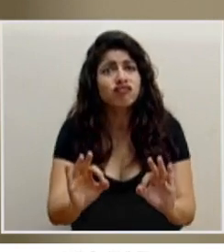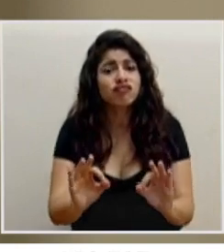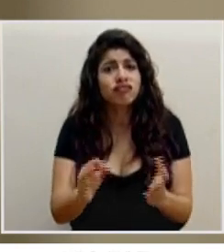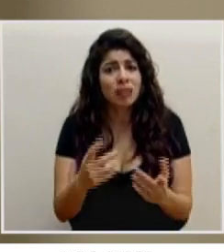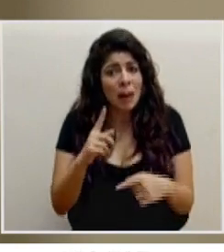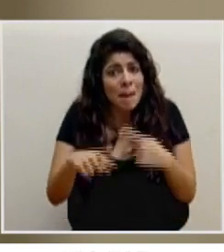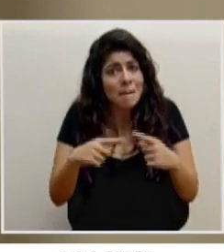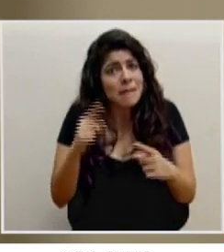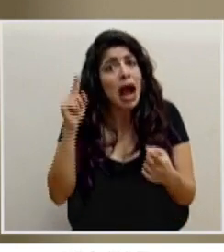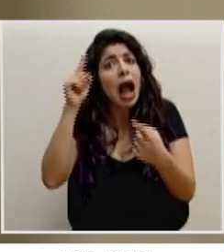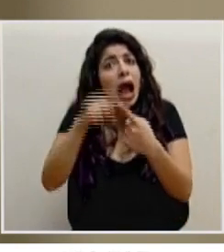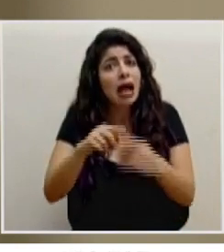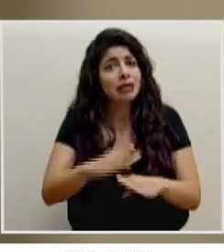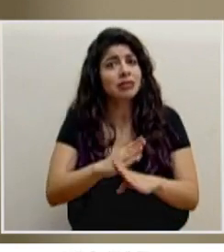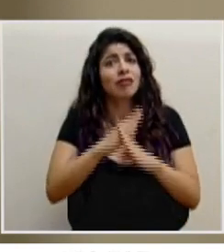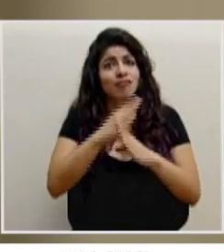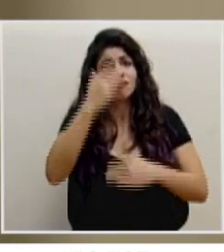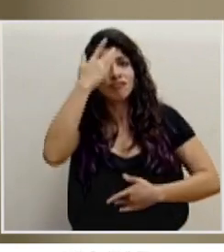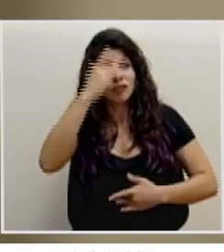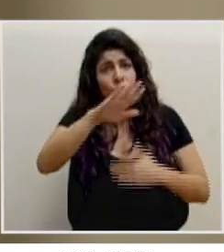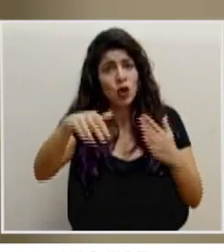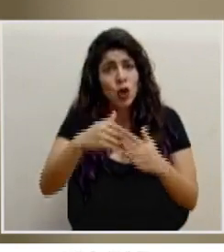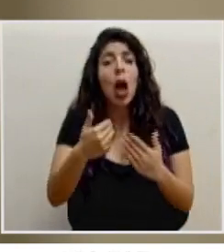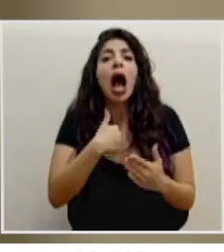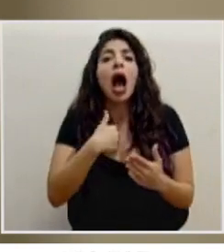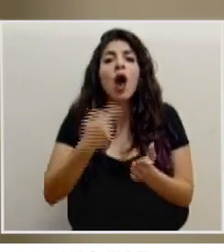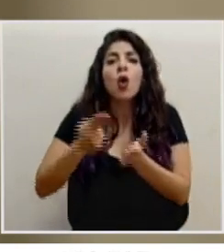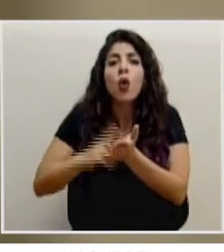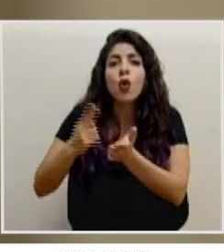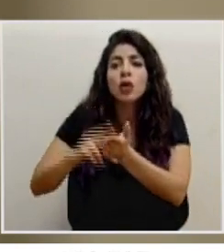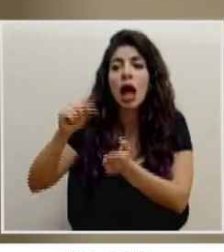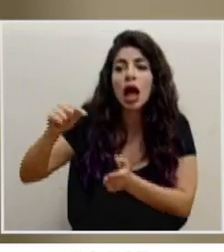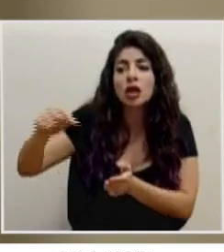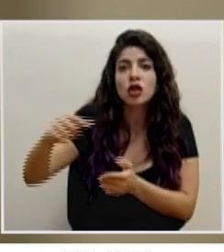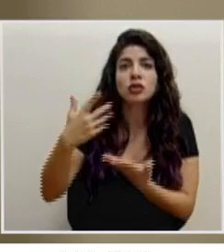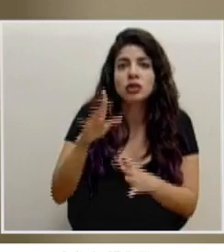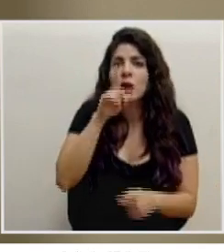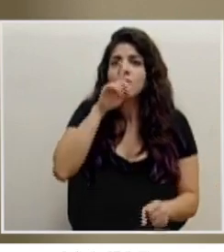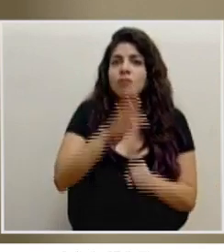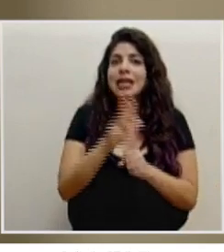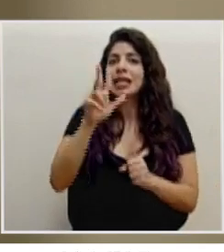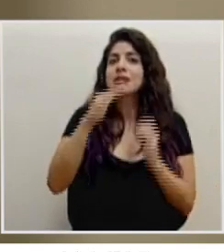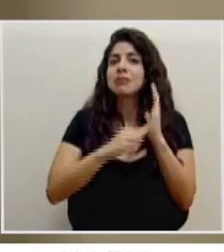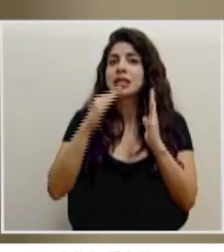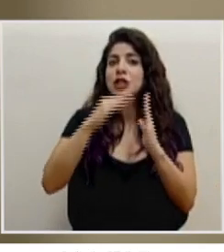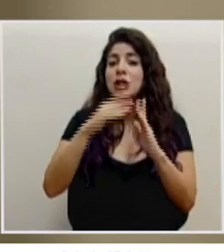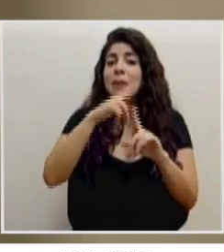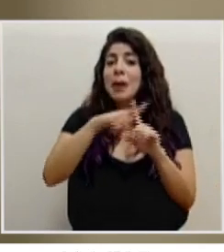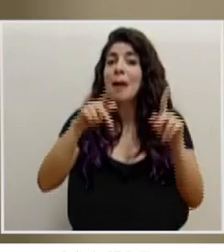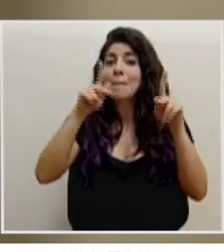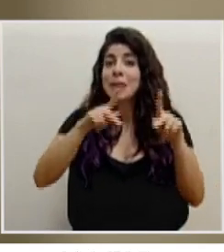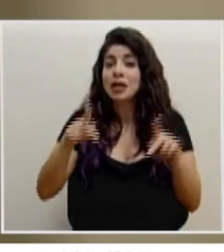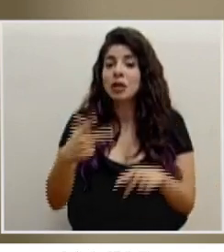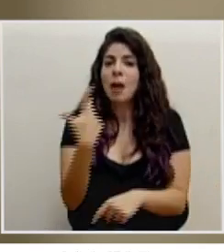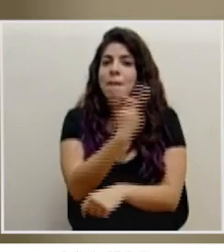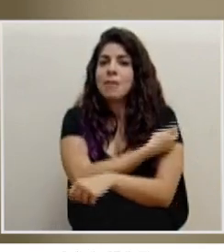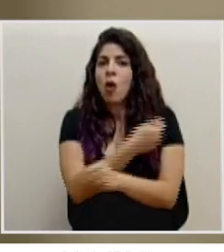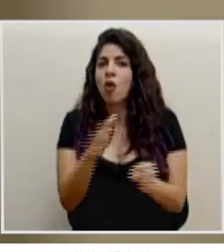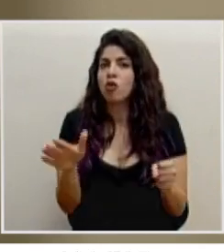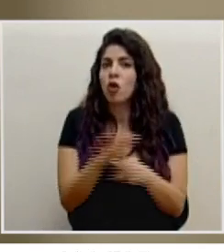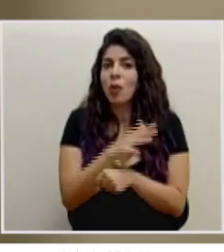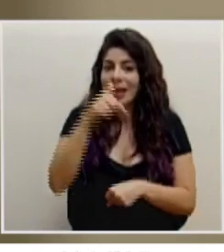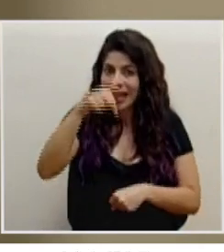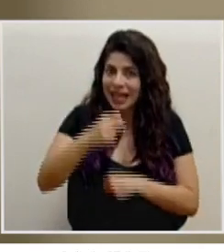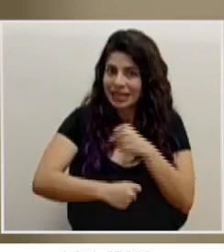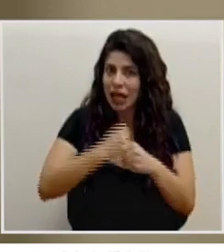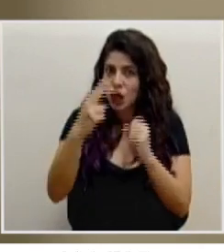vamos a alcanzar la inmunidad de rebaño. Como yo lo indicaba anteriormente, tenemos contratos que garantizan 3,5 millones de personas vacunadas en este